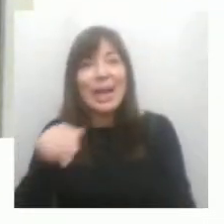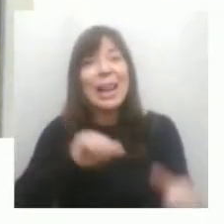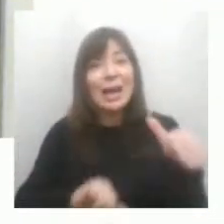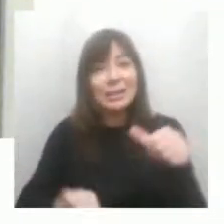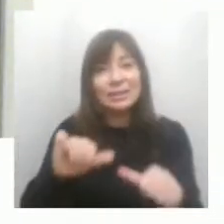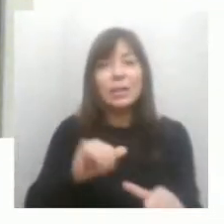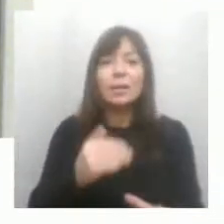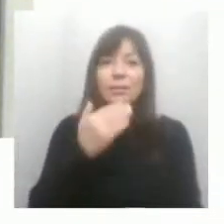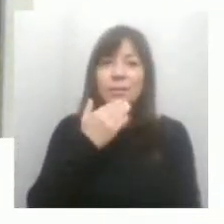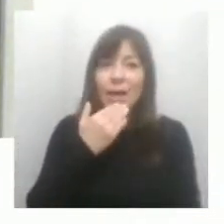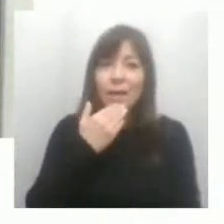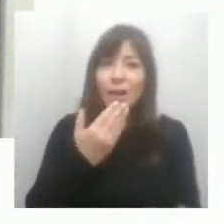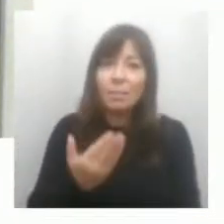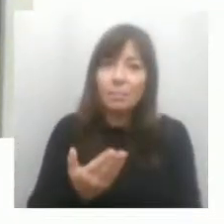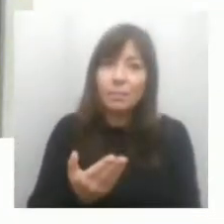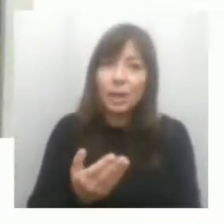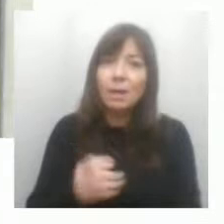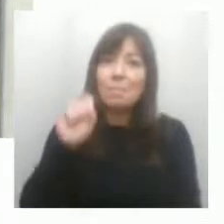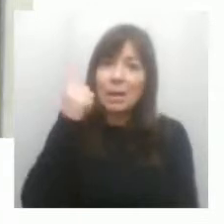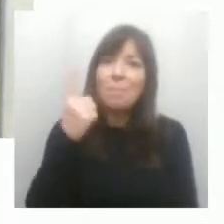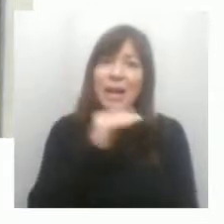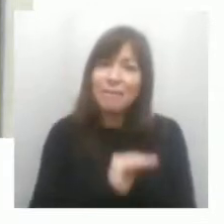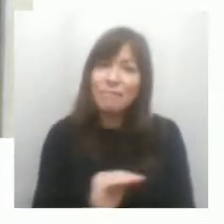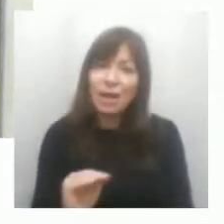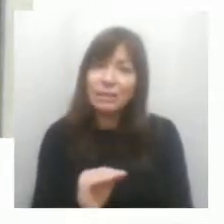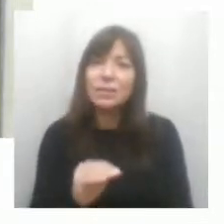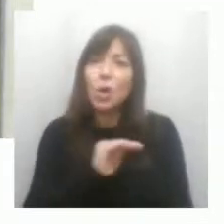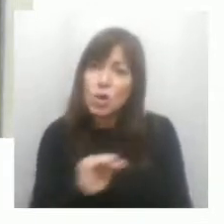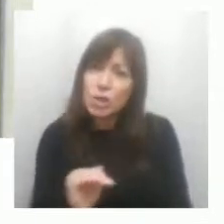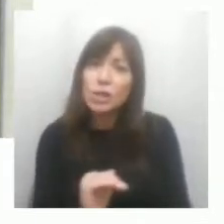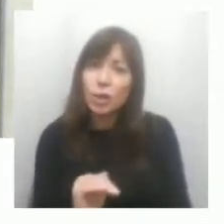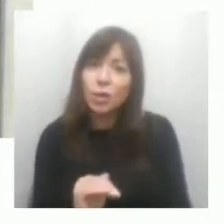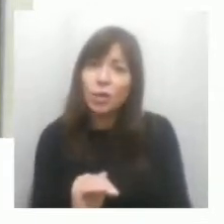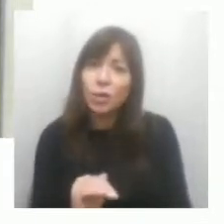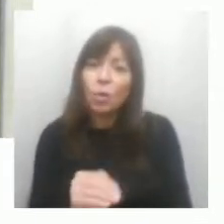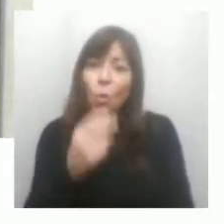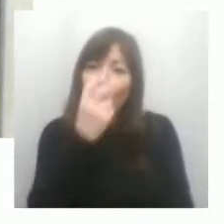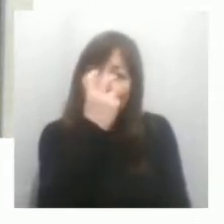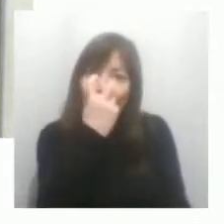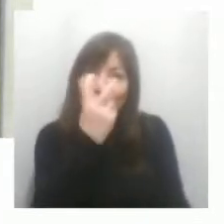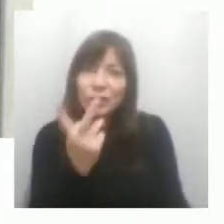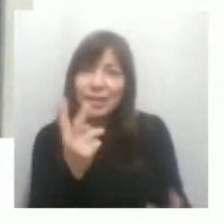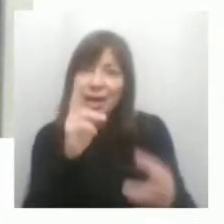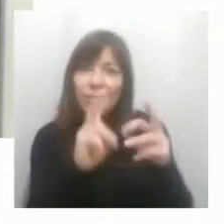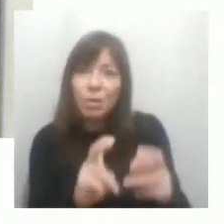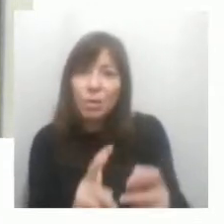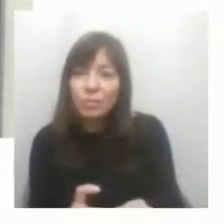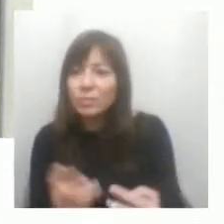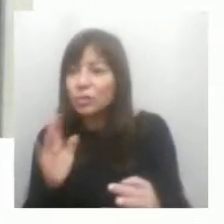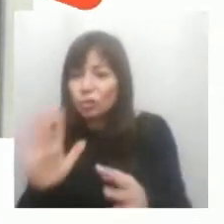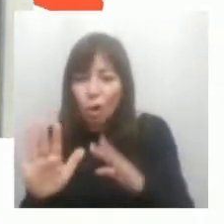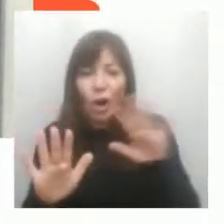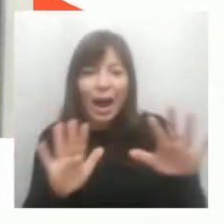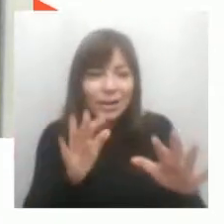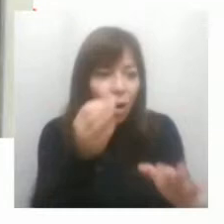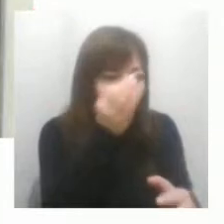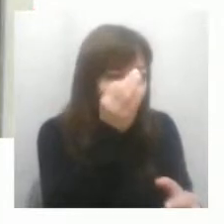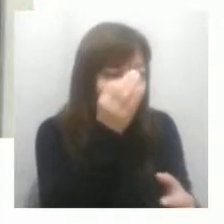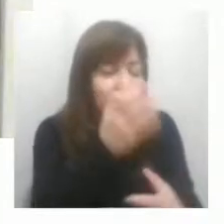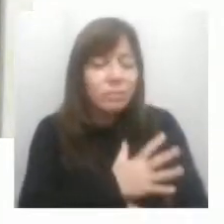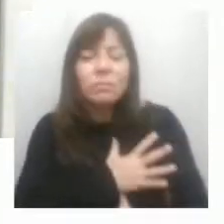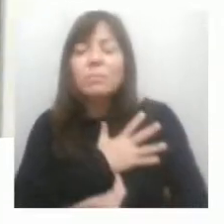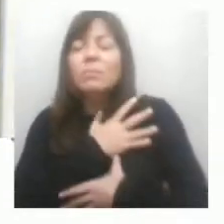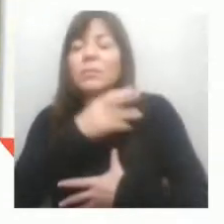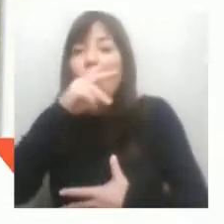también se da en la primera infancia, a través de la curiosidad, a través del explorar, el tocar, el observar, el sentir, el